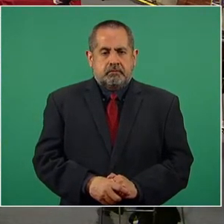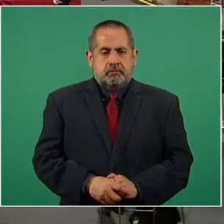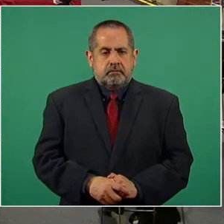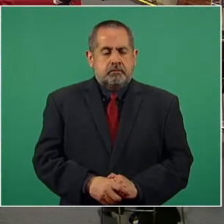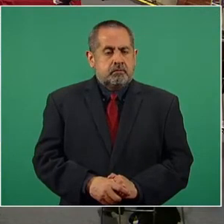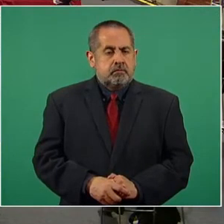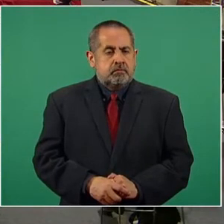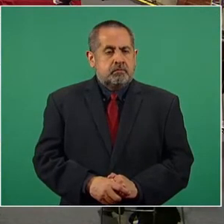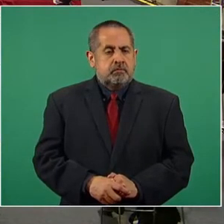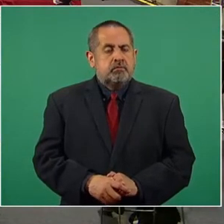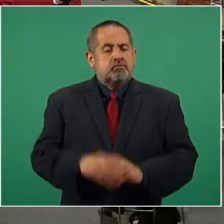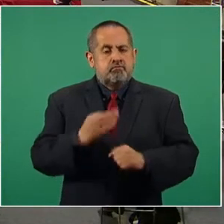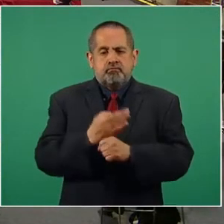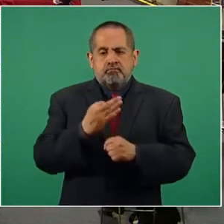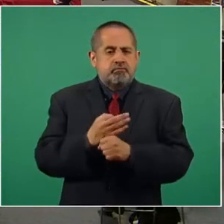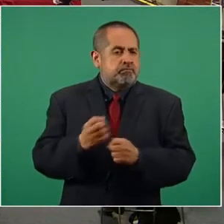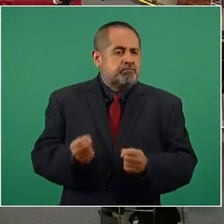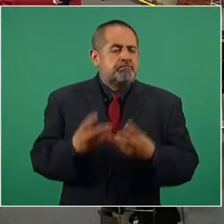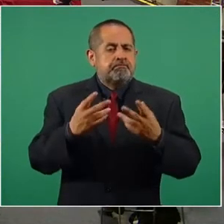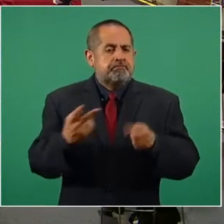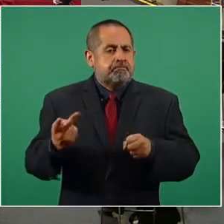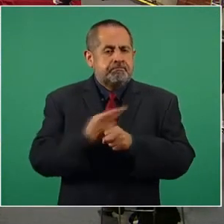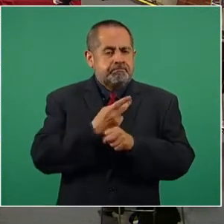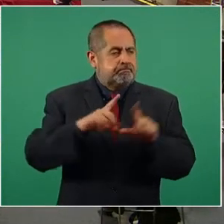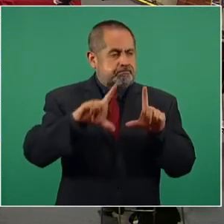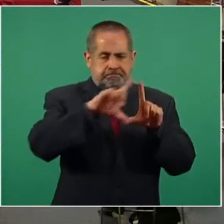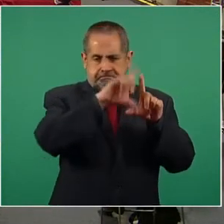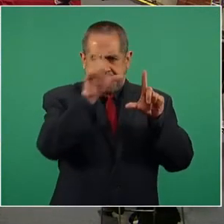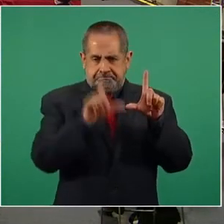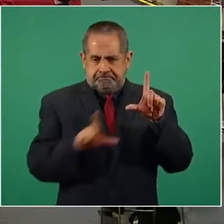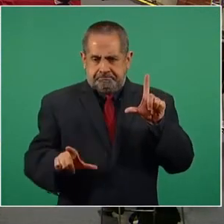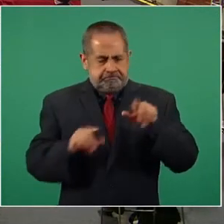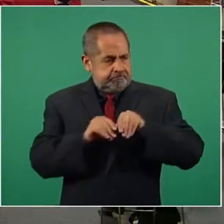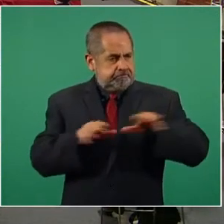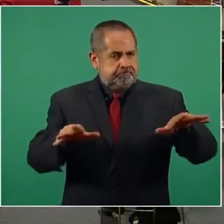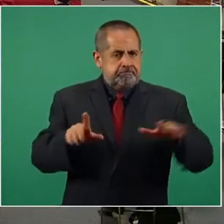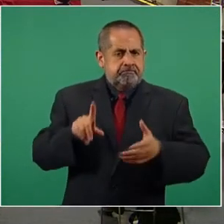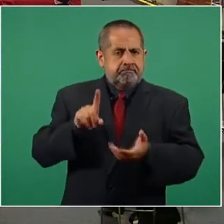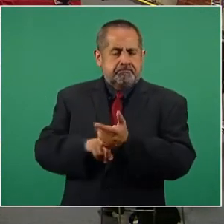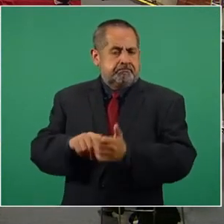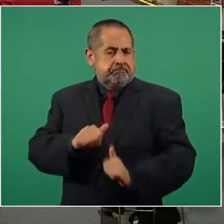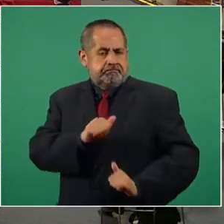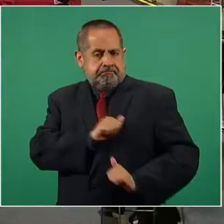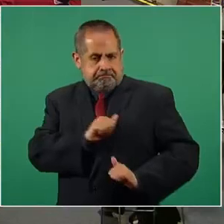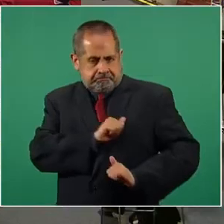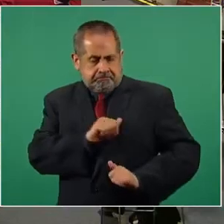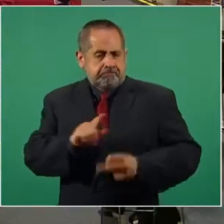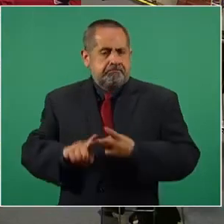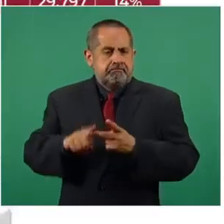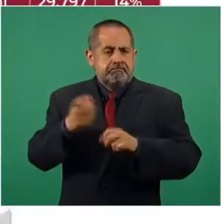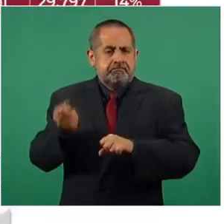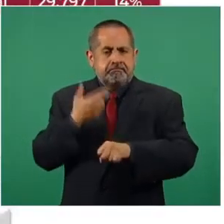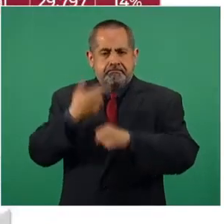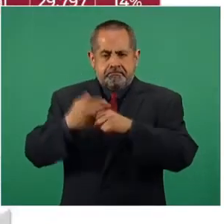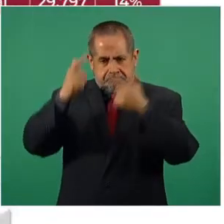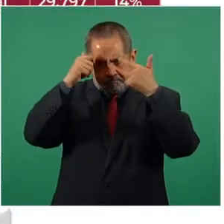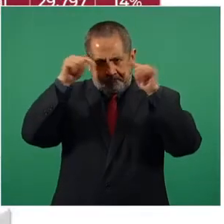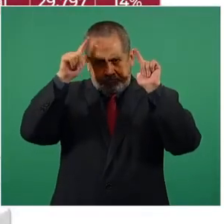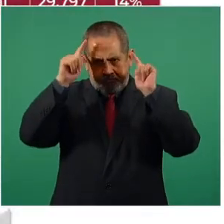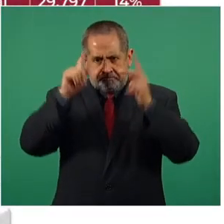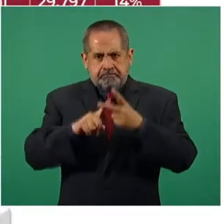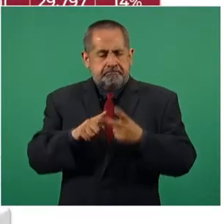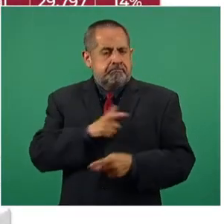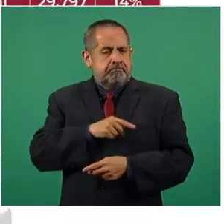Vamos a ver el despliegue operativo tanto del personal del Ejército, la Secretaría de Marina y la Guardia